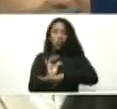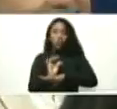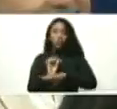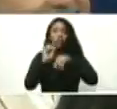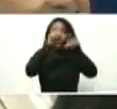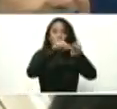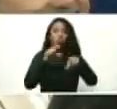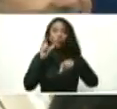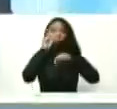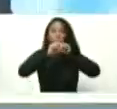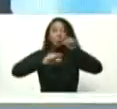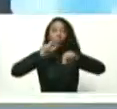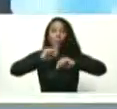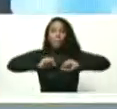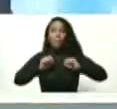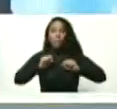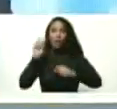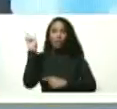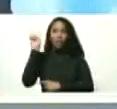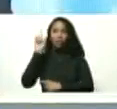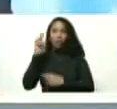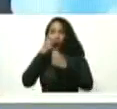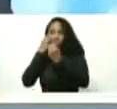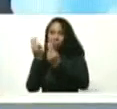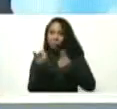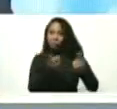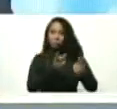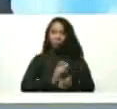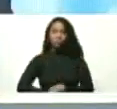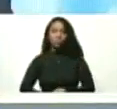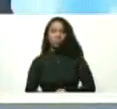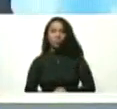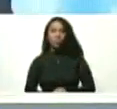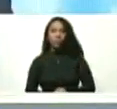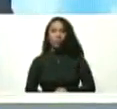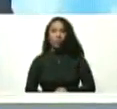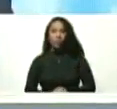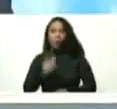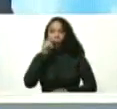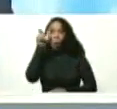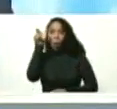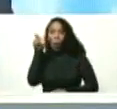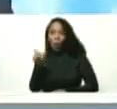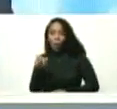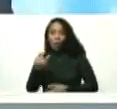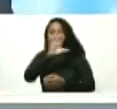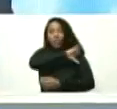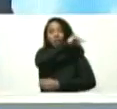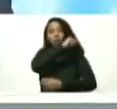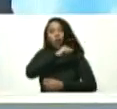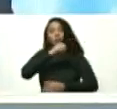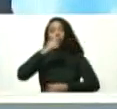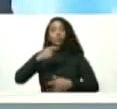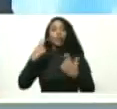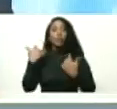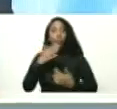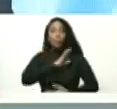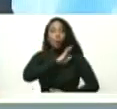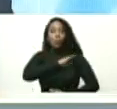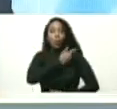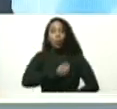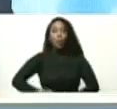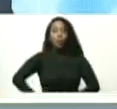Venezuela, bienvenido. Ignacio Subillaga, director ejecutivo de Benazúcar